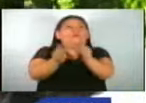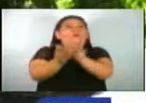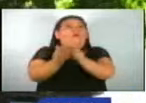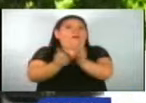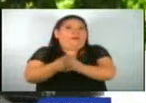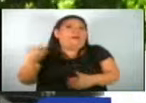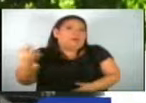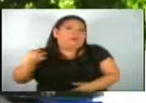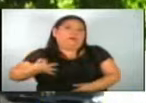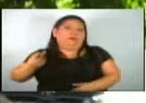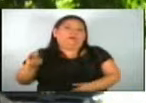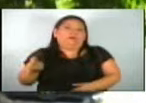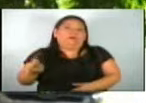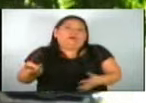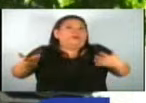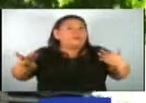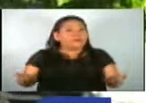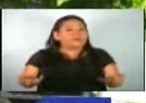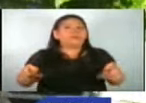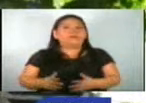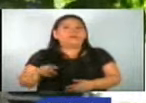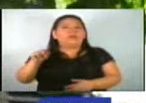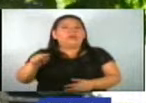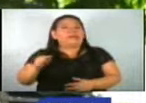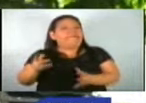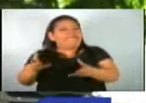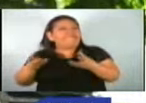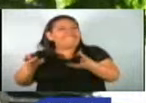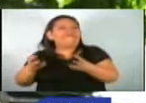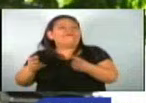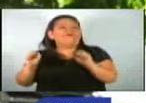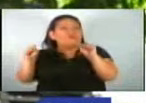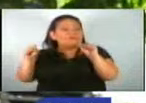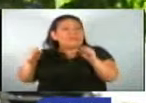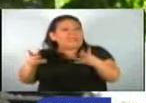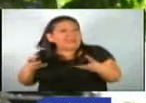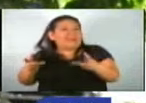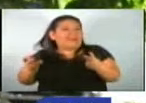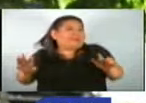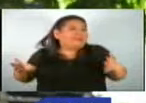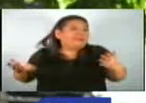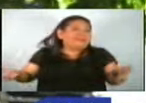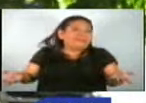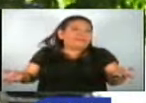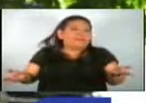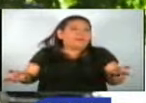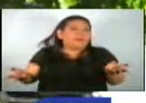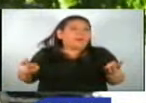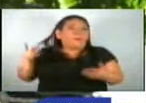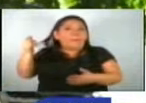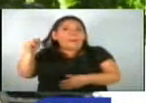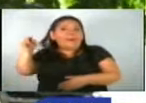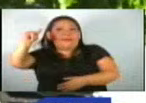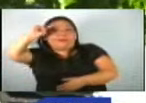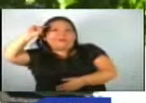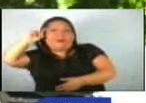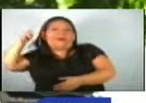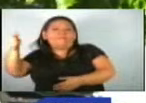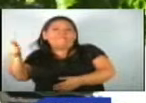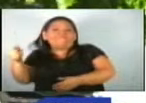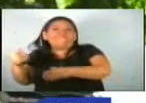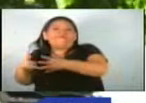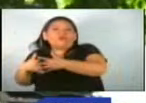económicamente, ¿verdad? Entonces, él tenía la intención de poder hacer un capital allá